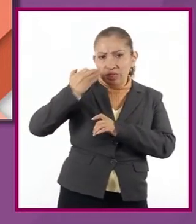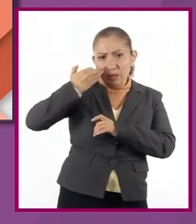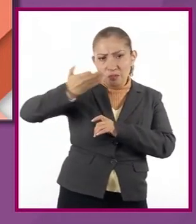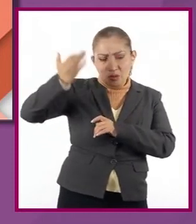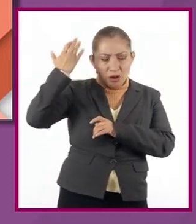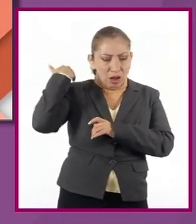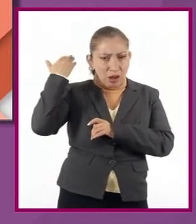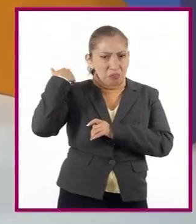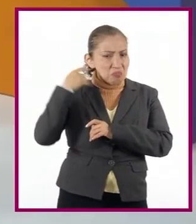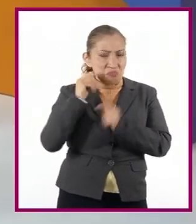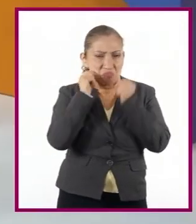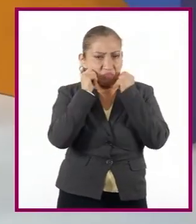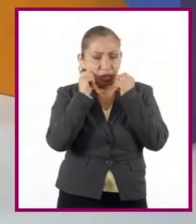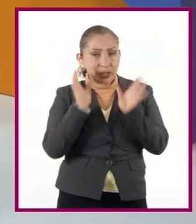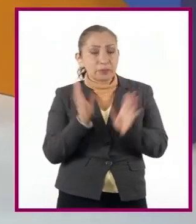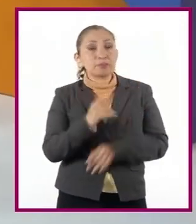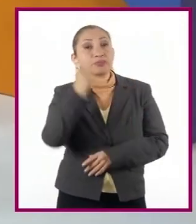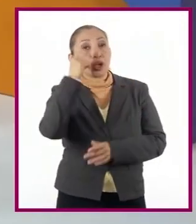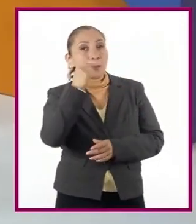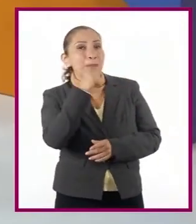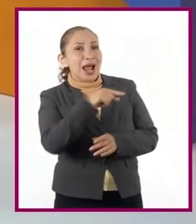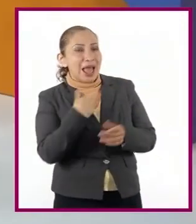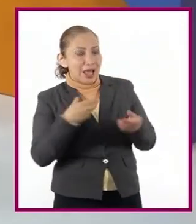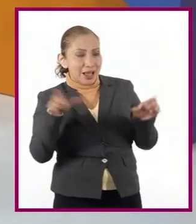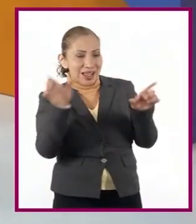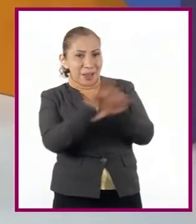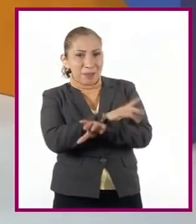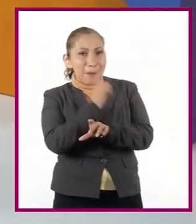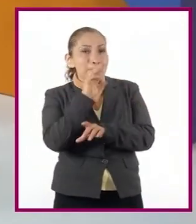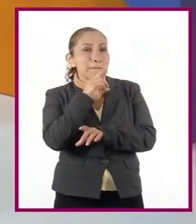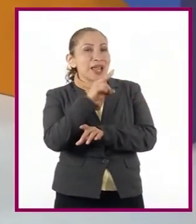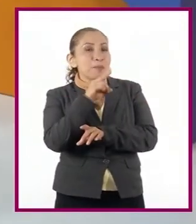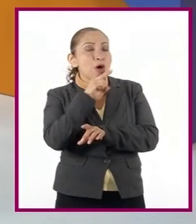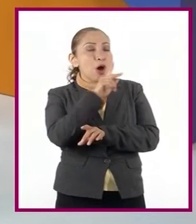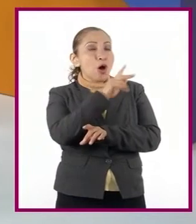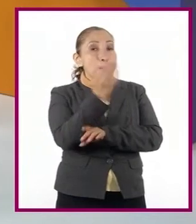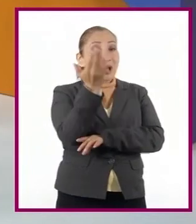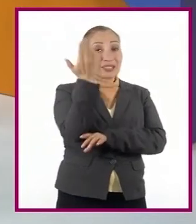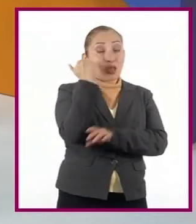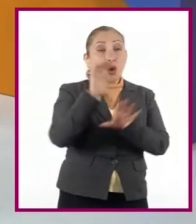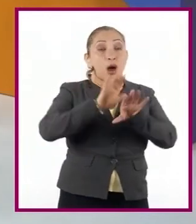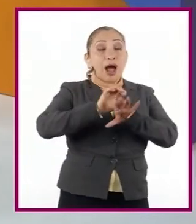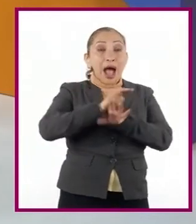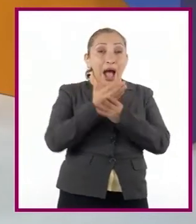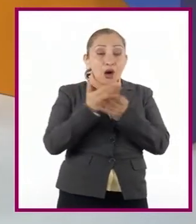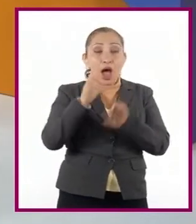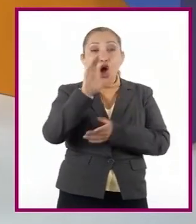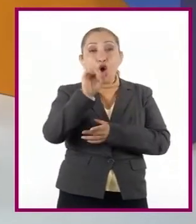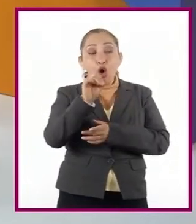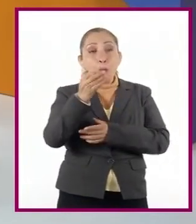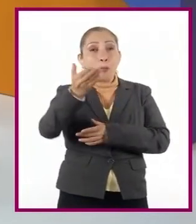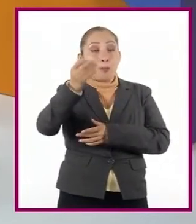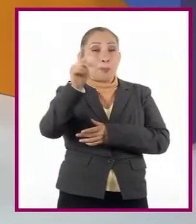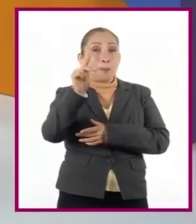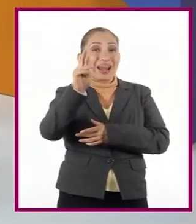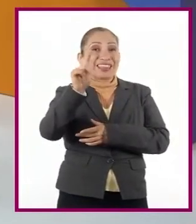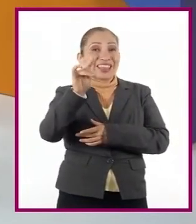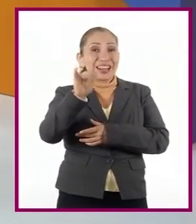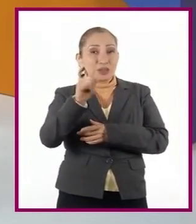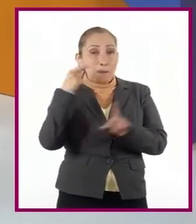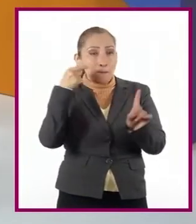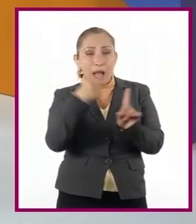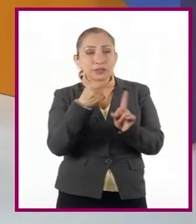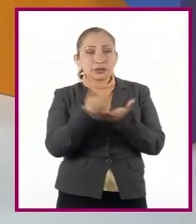época. Creo que para intercambiar los verbos de pretérito a copretérito, una de las herramientas